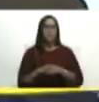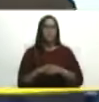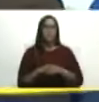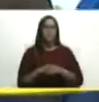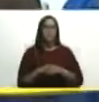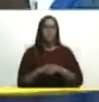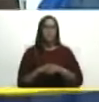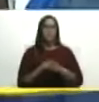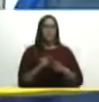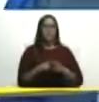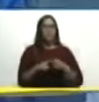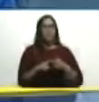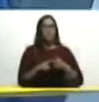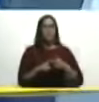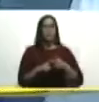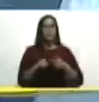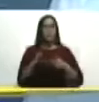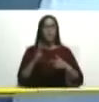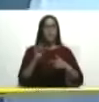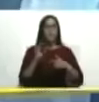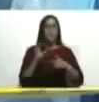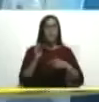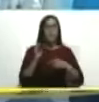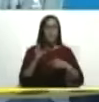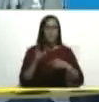Así que con las bricomiles, hagamos más.